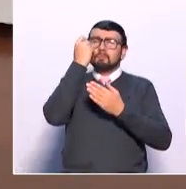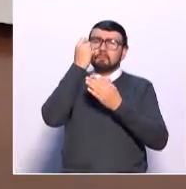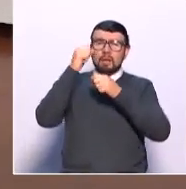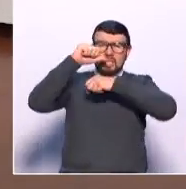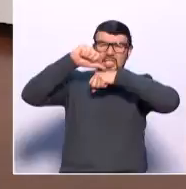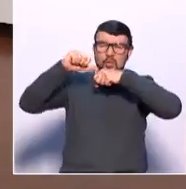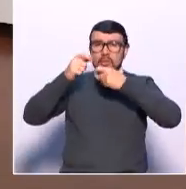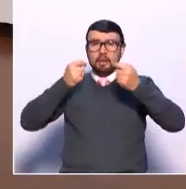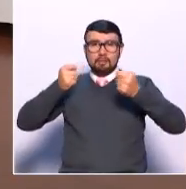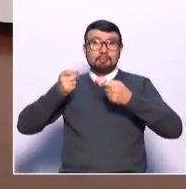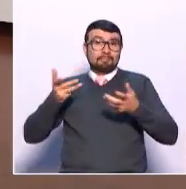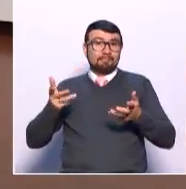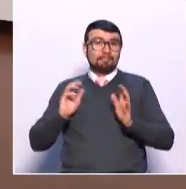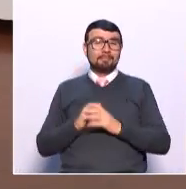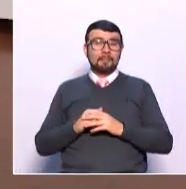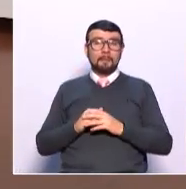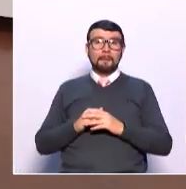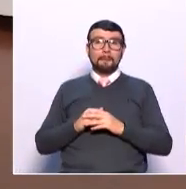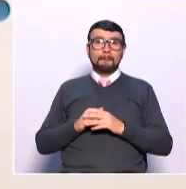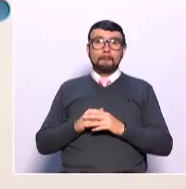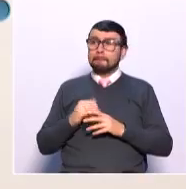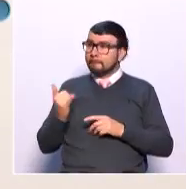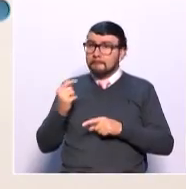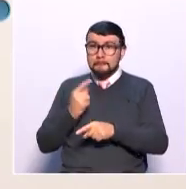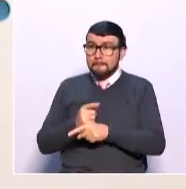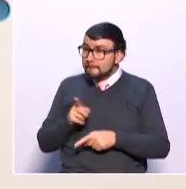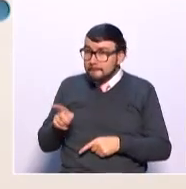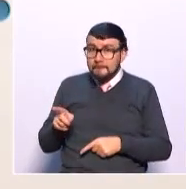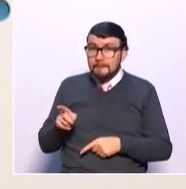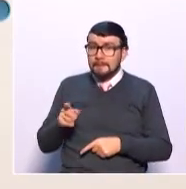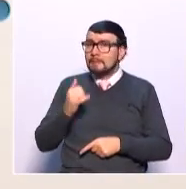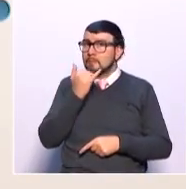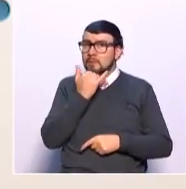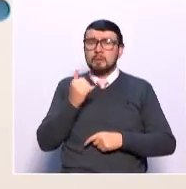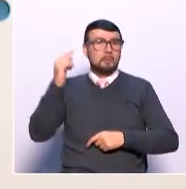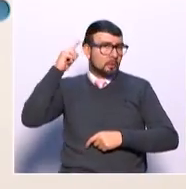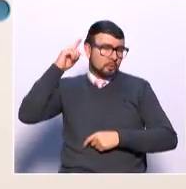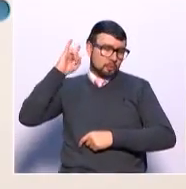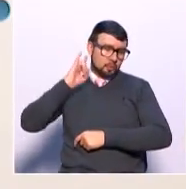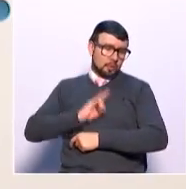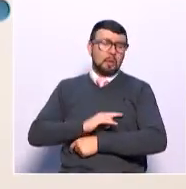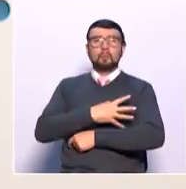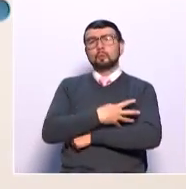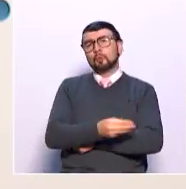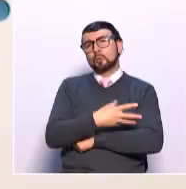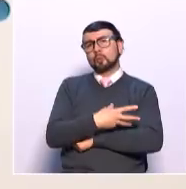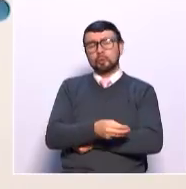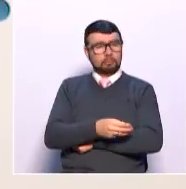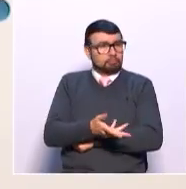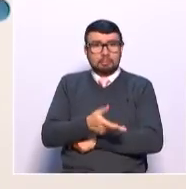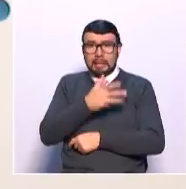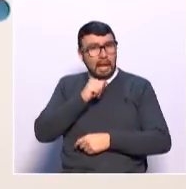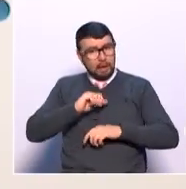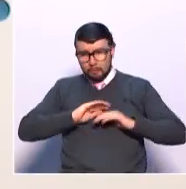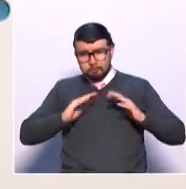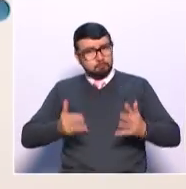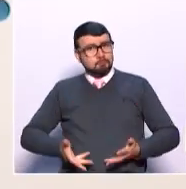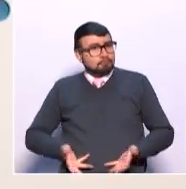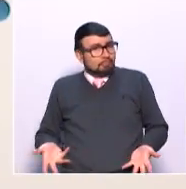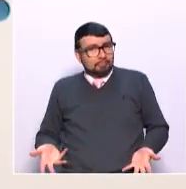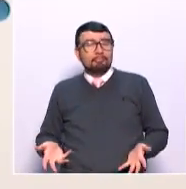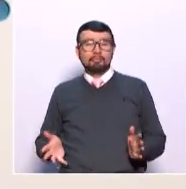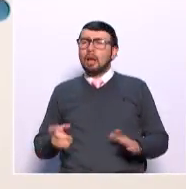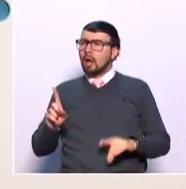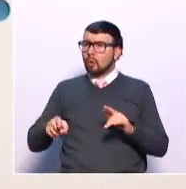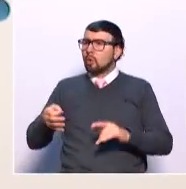porque la manifestación clínica de esto es que le sale leche por el centro hay pastas y medicamentos farmacológicos que dan